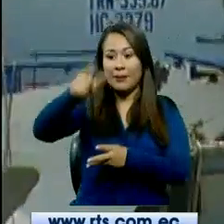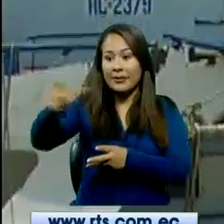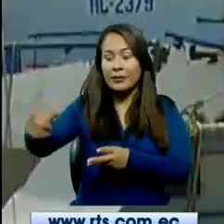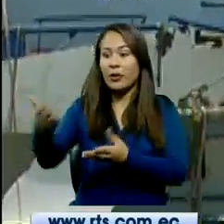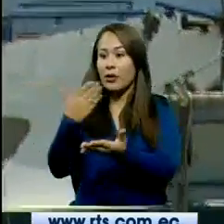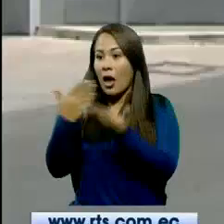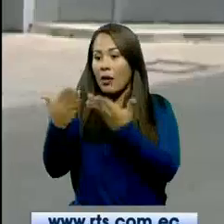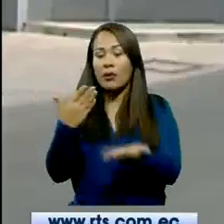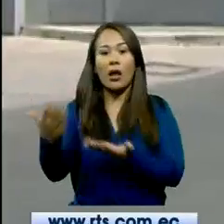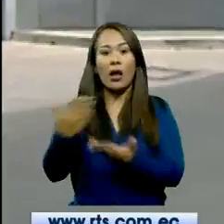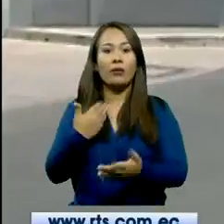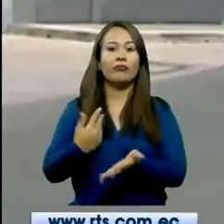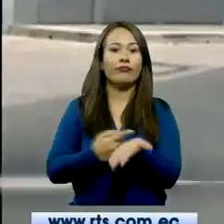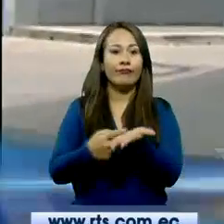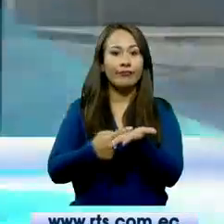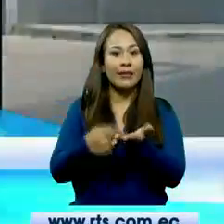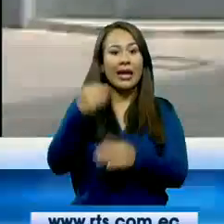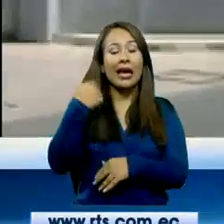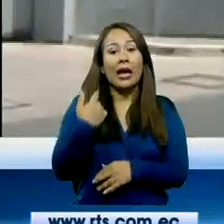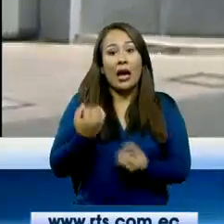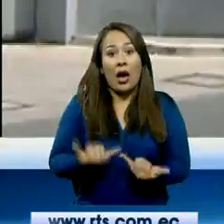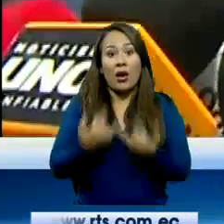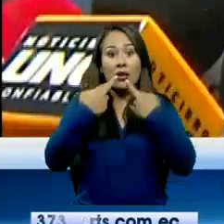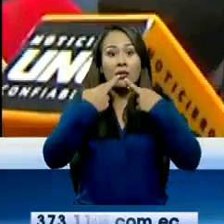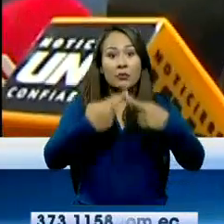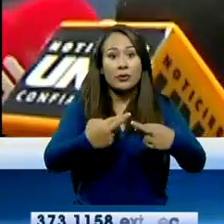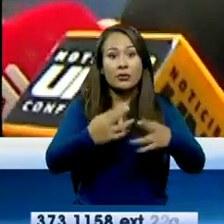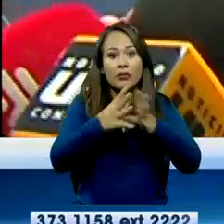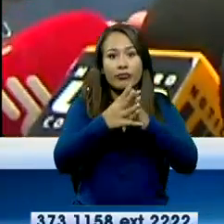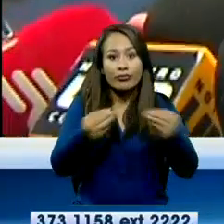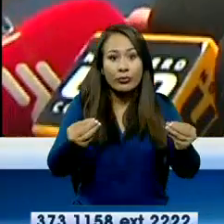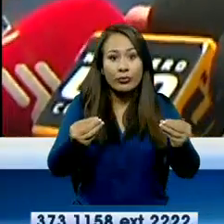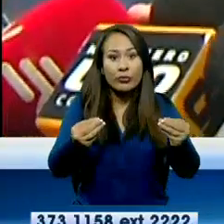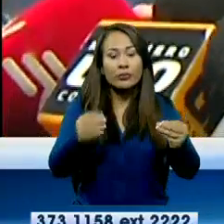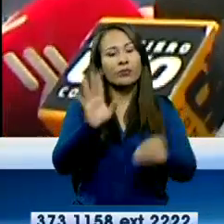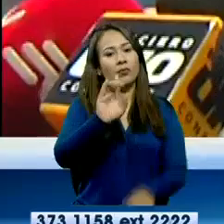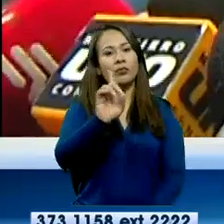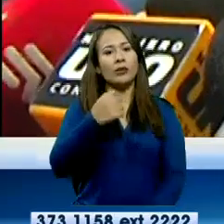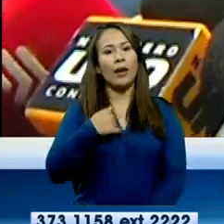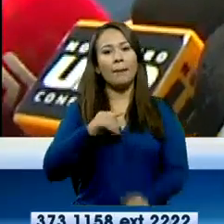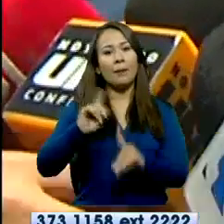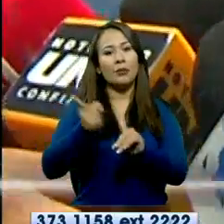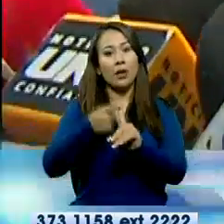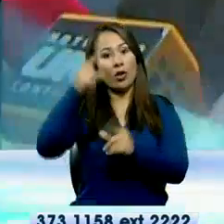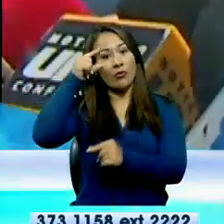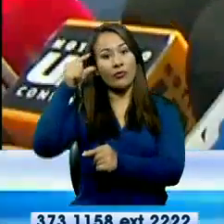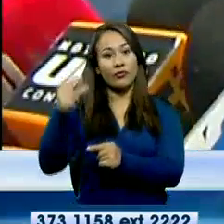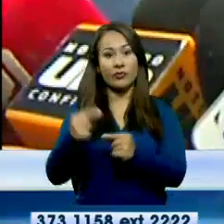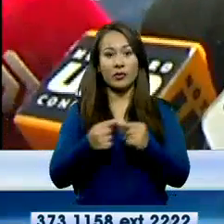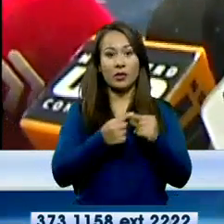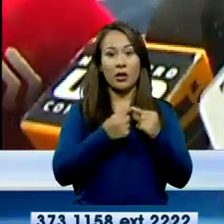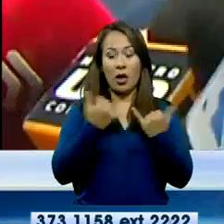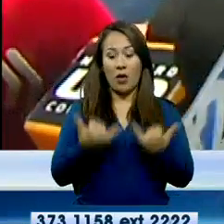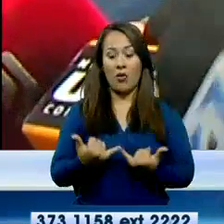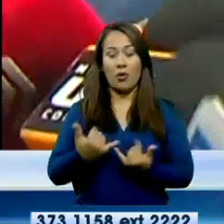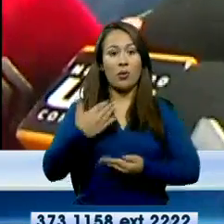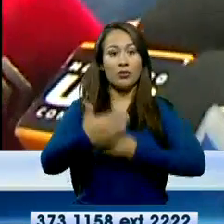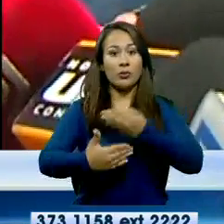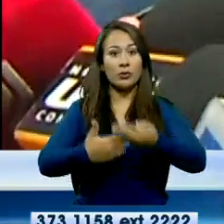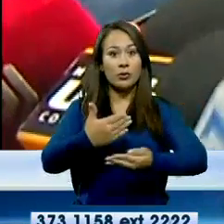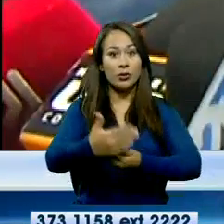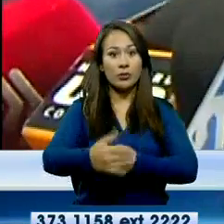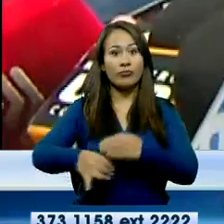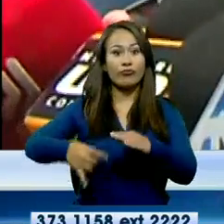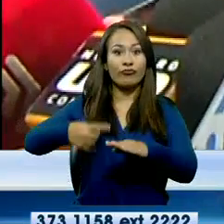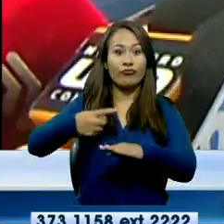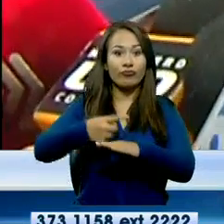una hora. Entonces se conocieron los resultados. La fiscalía, dentro de este hoy ya proceso penal, solicitó la